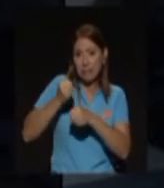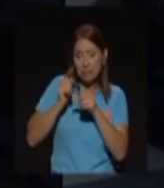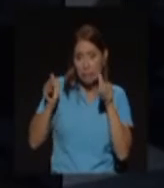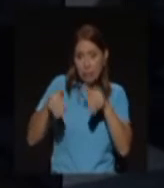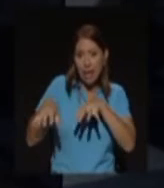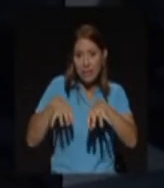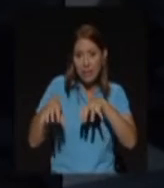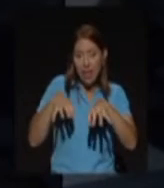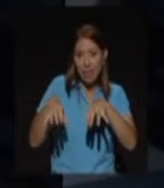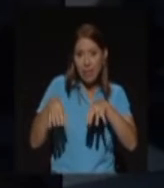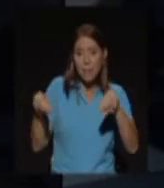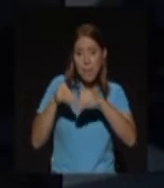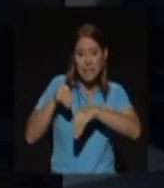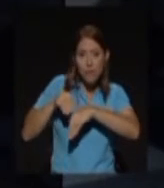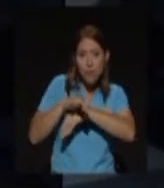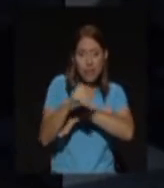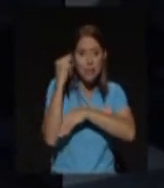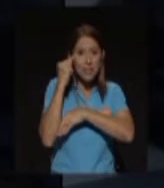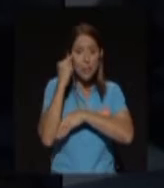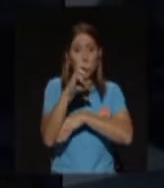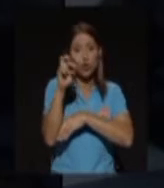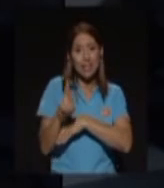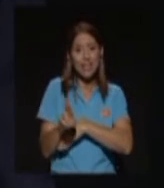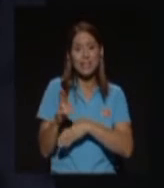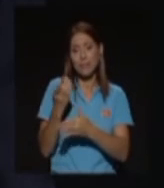influencia en el pensamiento costarricense fue la economía propiamente dicha, ¿verdad?